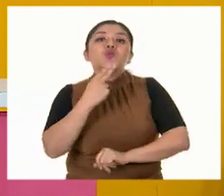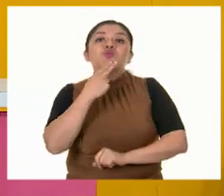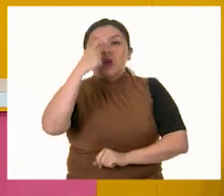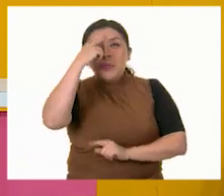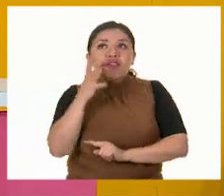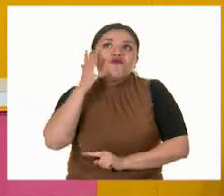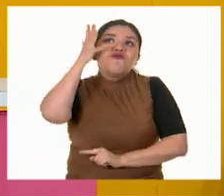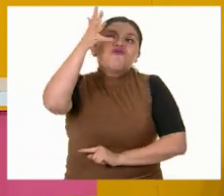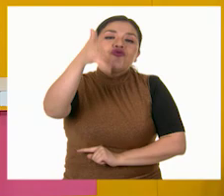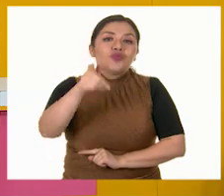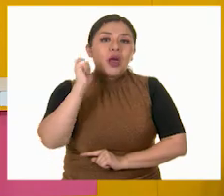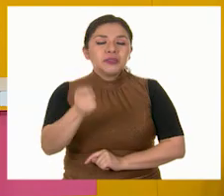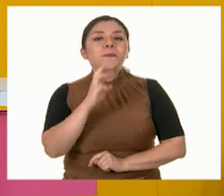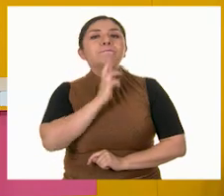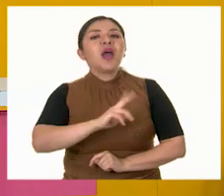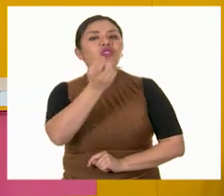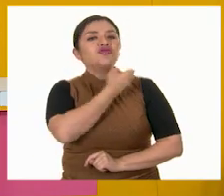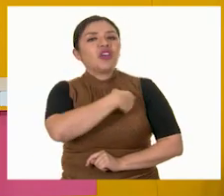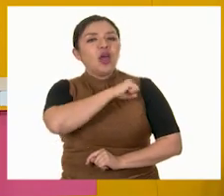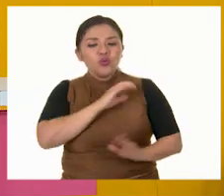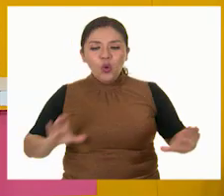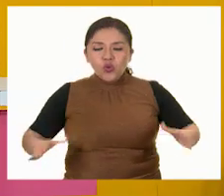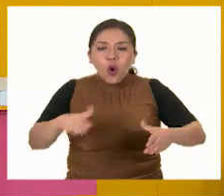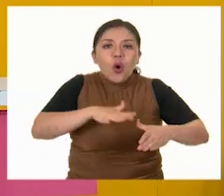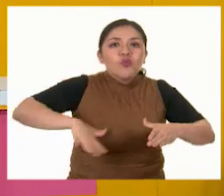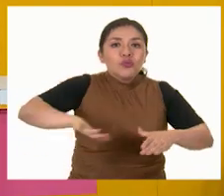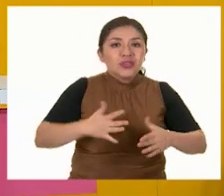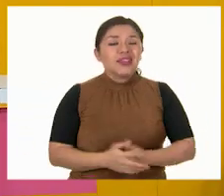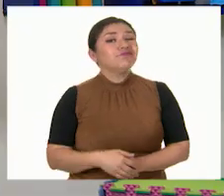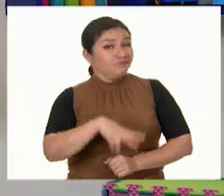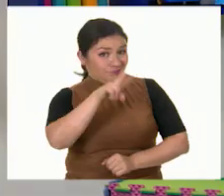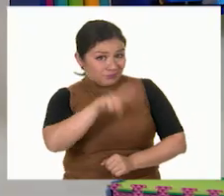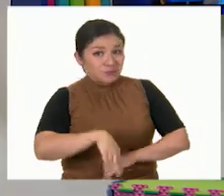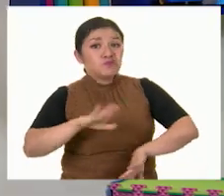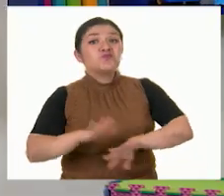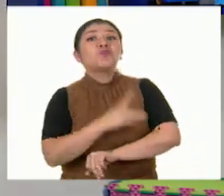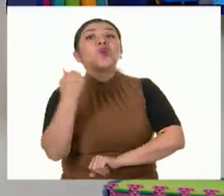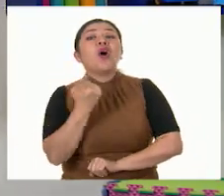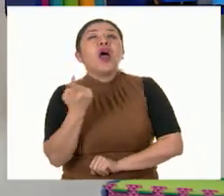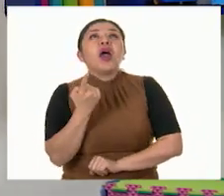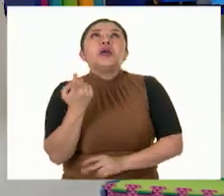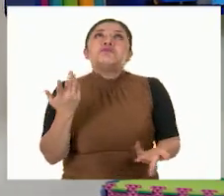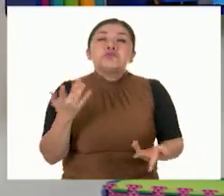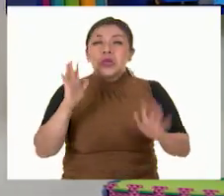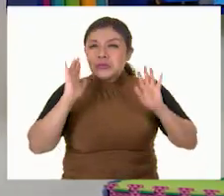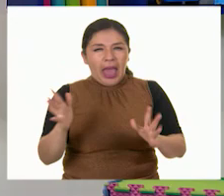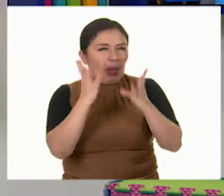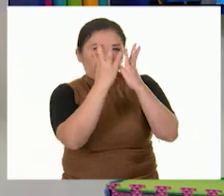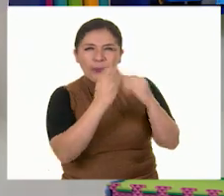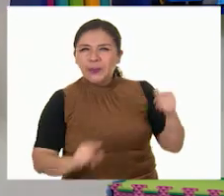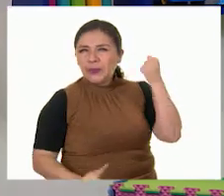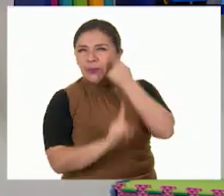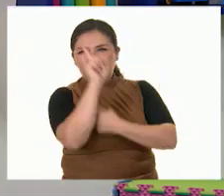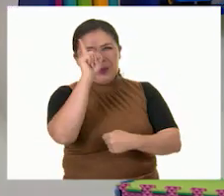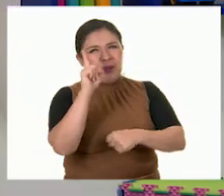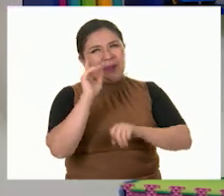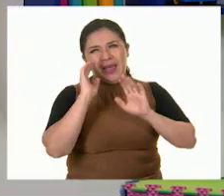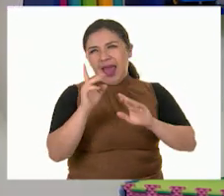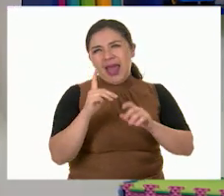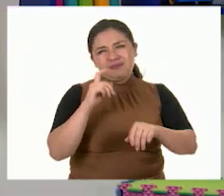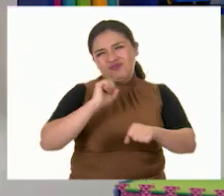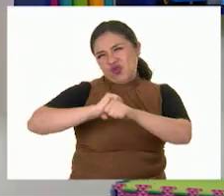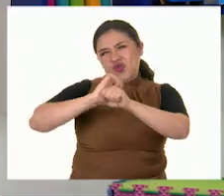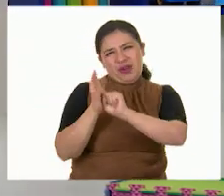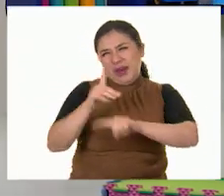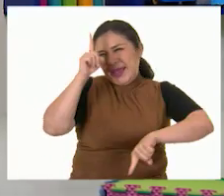para tener una mejor salud comunitaria. Es cierto, porque aunque pase toda esta emergencia sanitaria por la pandemia